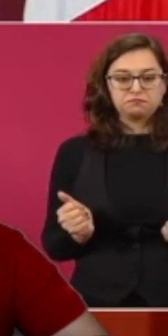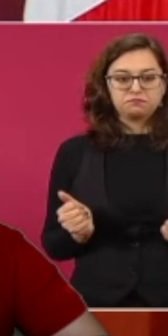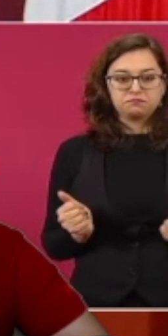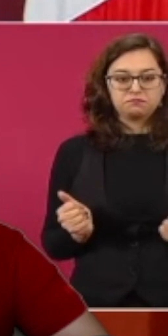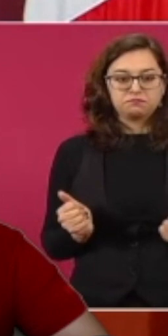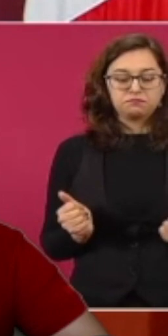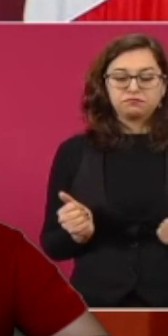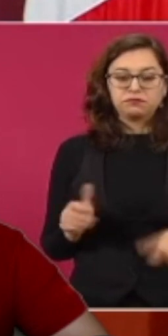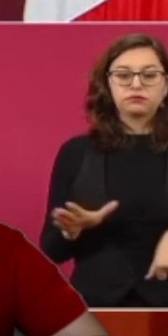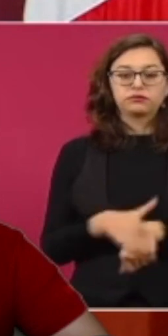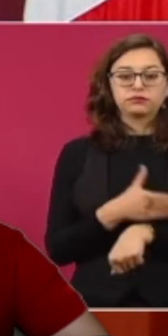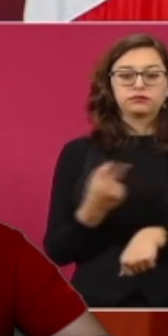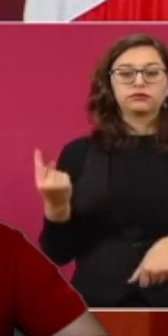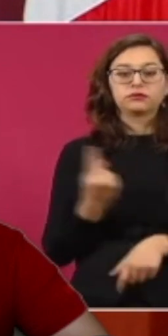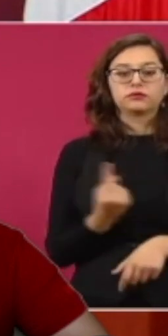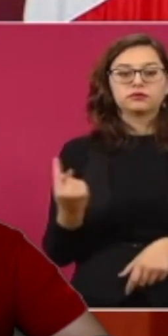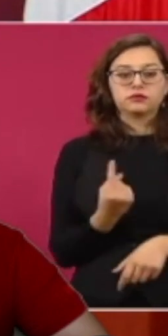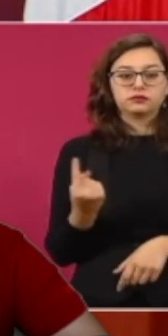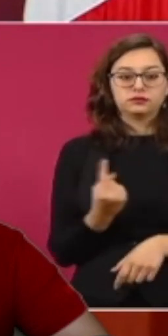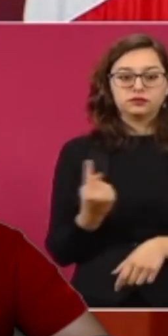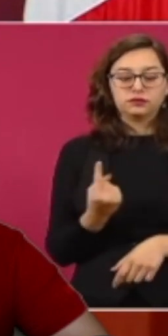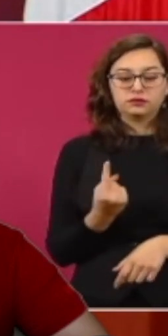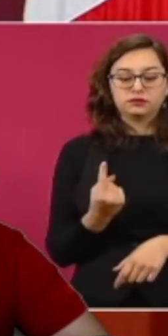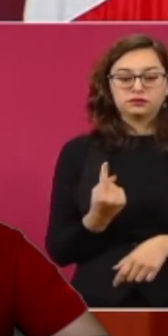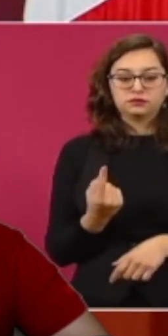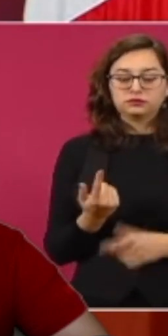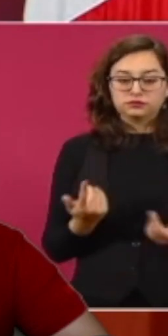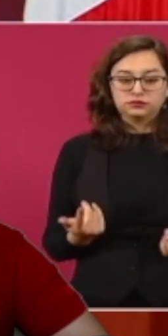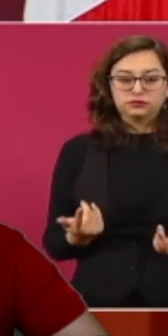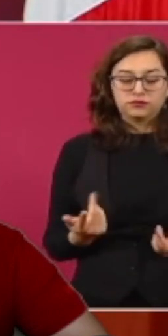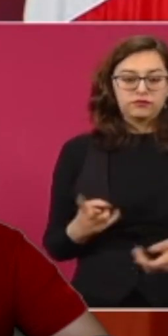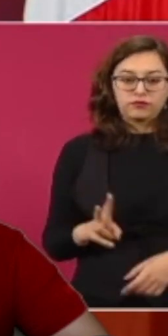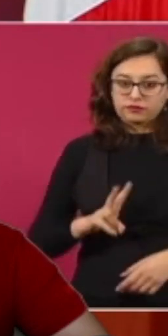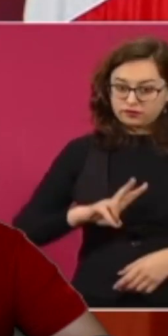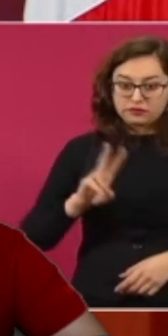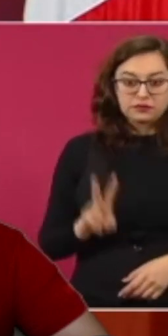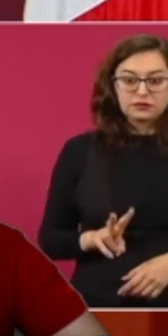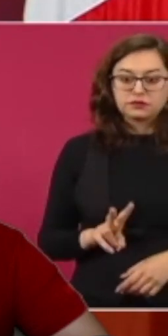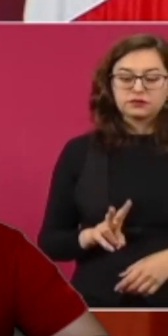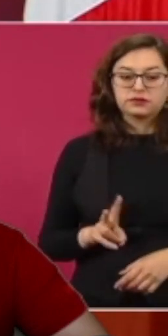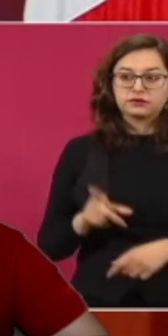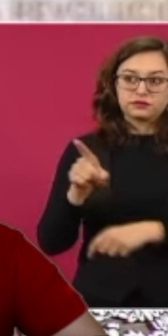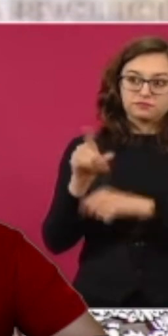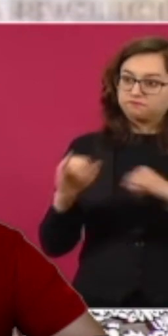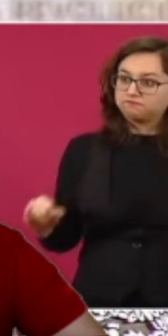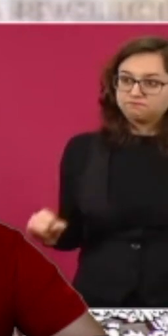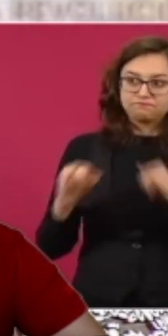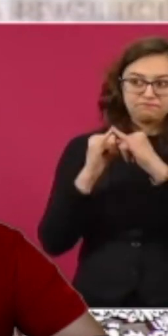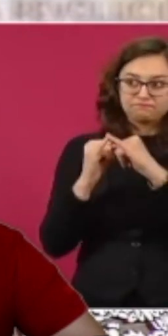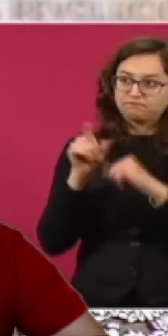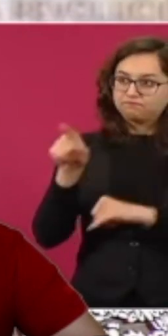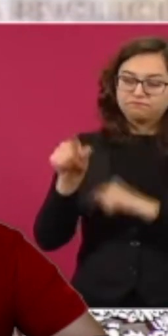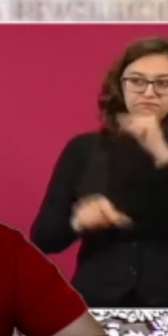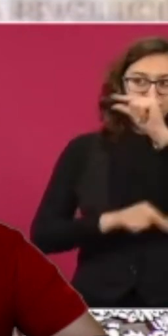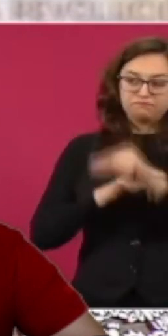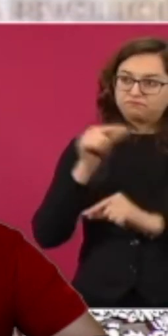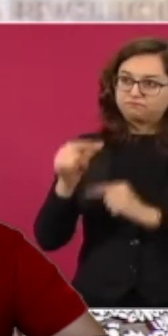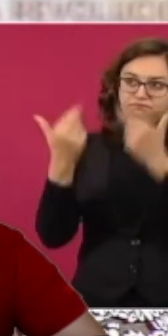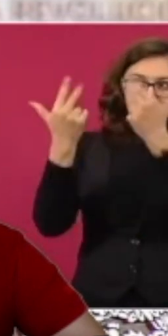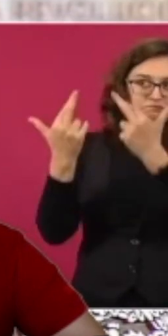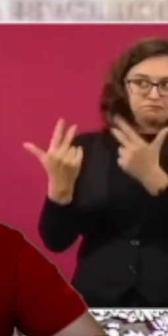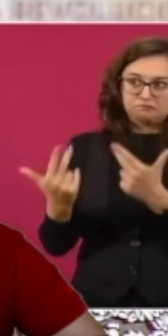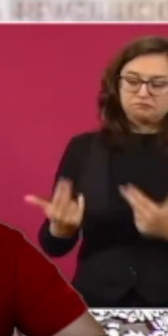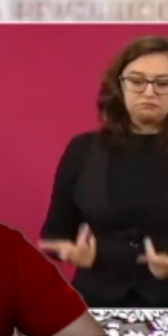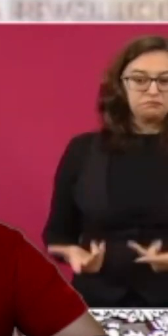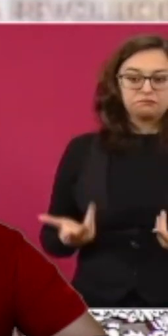se va degradando la institución. O sea, aparecen